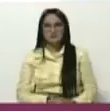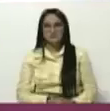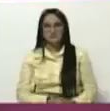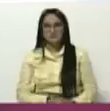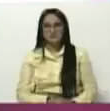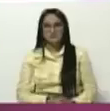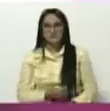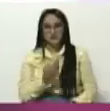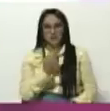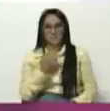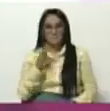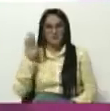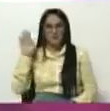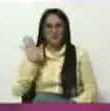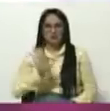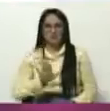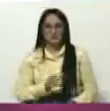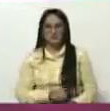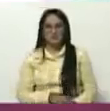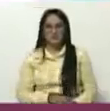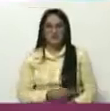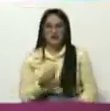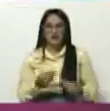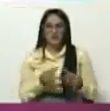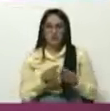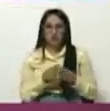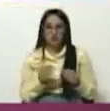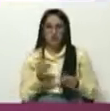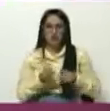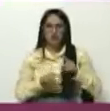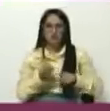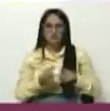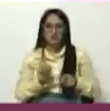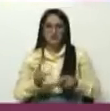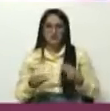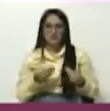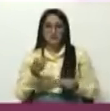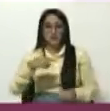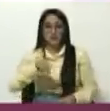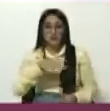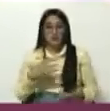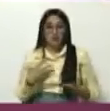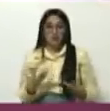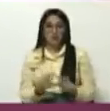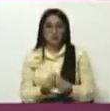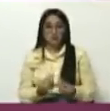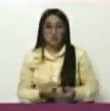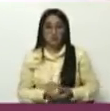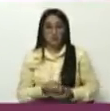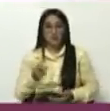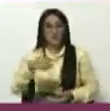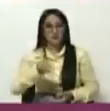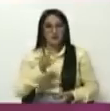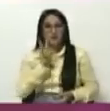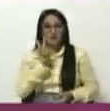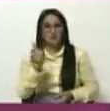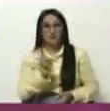Les prometo que así será. Y haremos todo lo que haya que hacer, y ustedes con nosotros, para que ustedes no